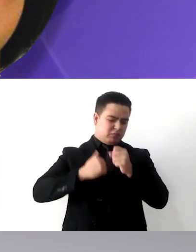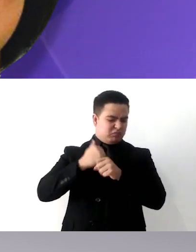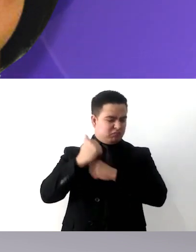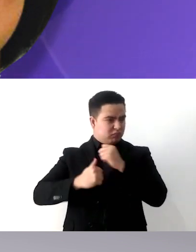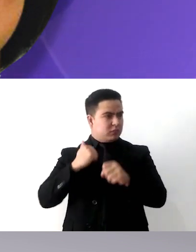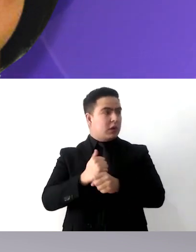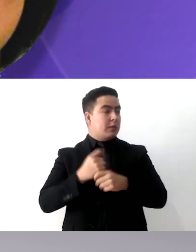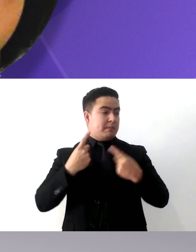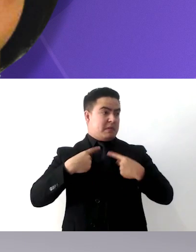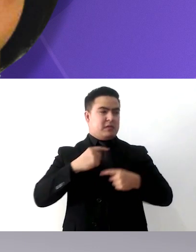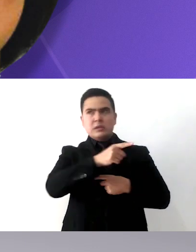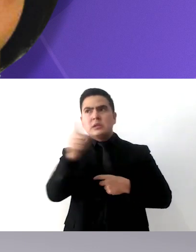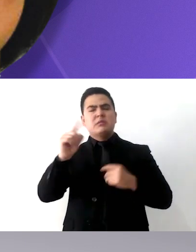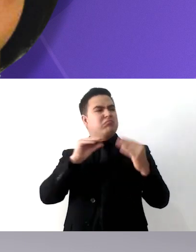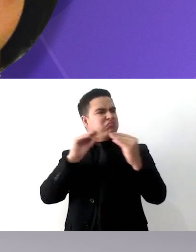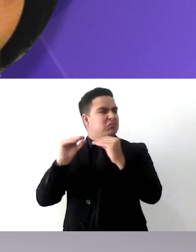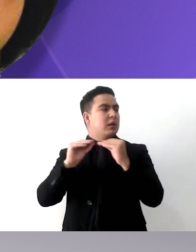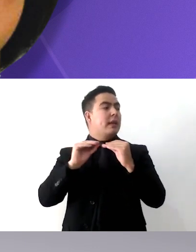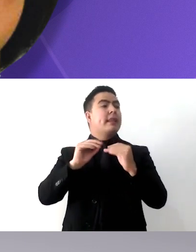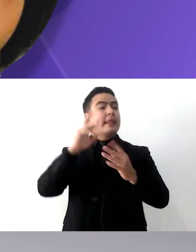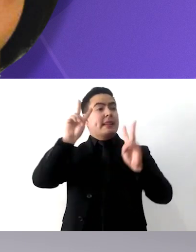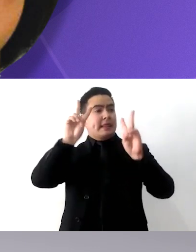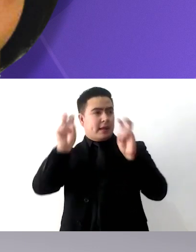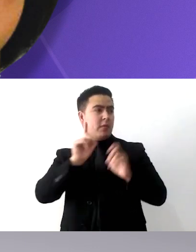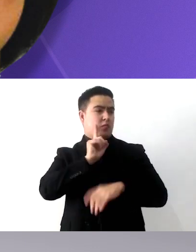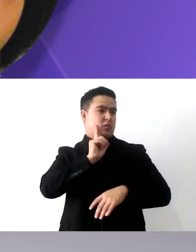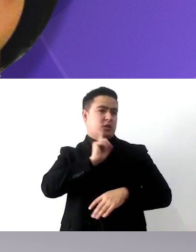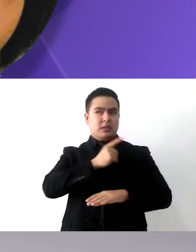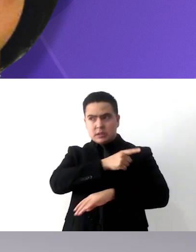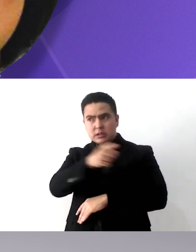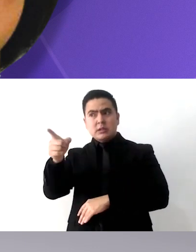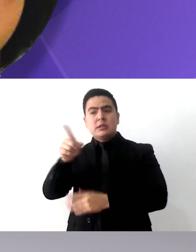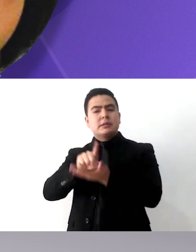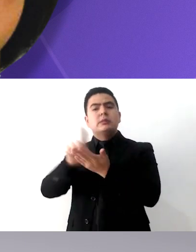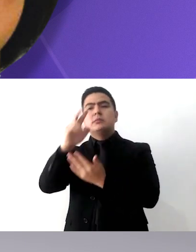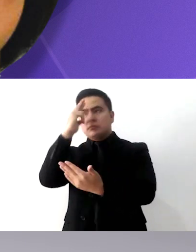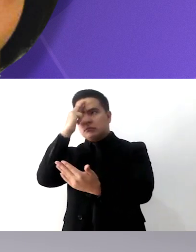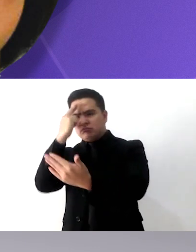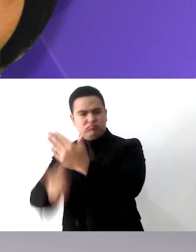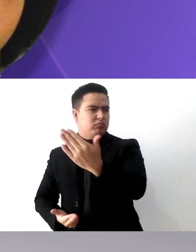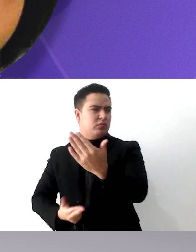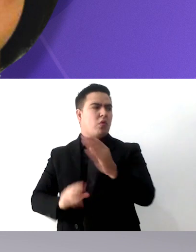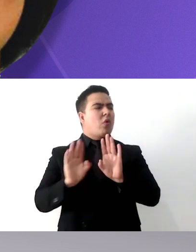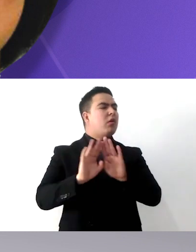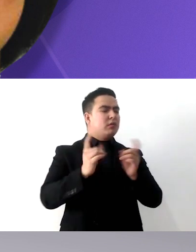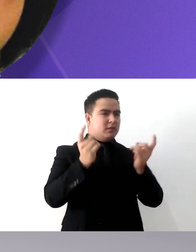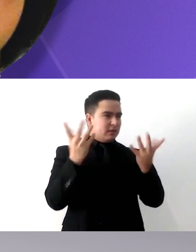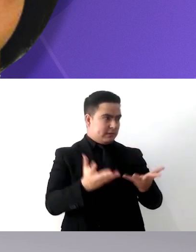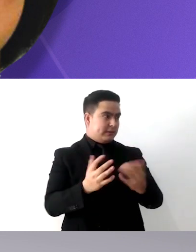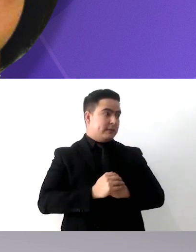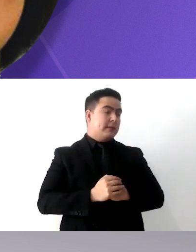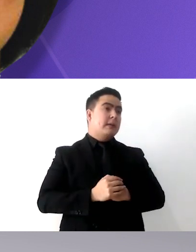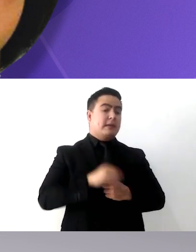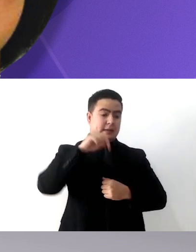mesa el tema de la violencia política por razón de género y es un tema que nos interesa tratar muchísimo porque este programa se escucha en todo